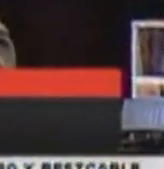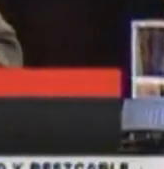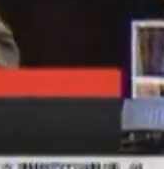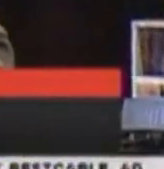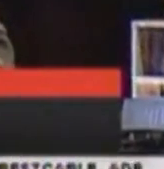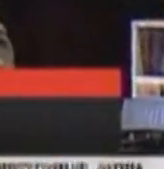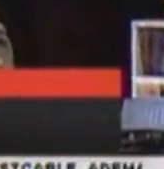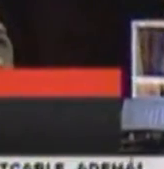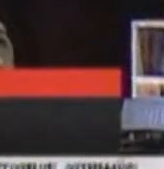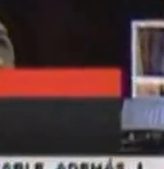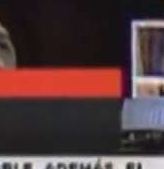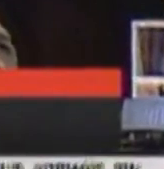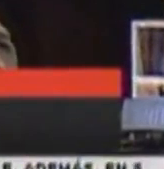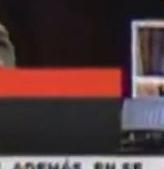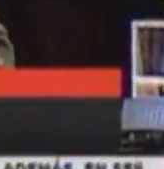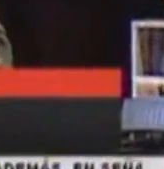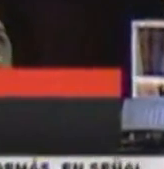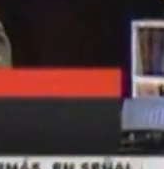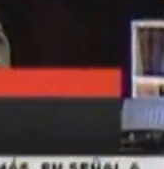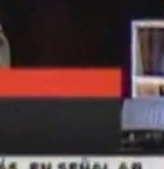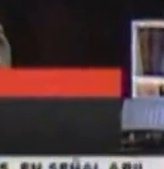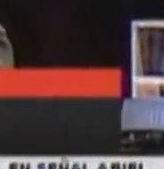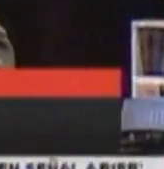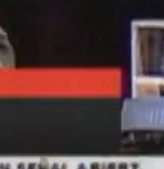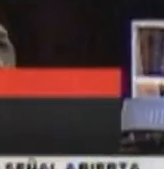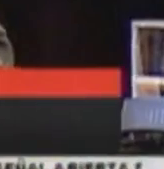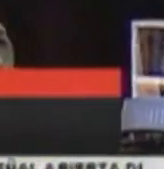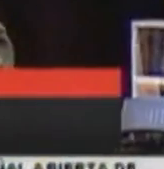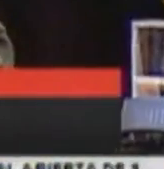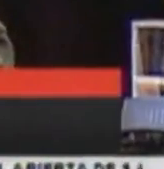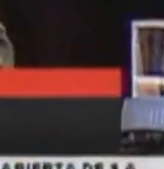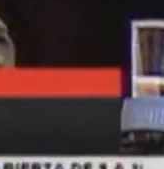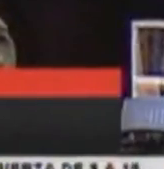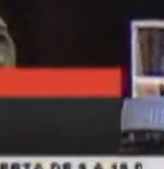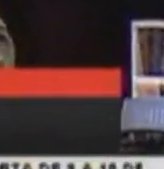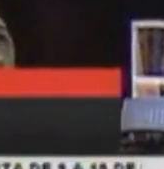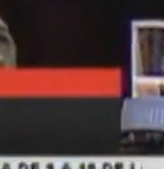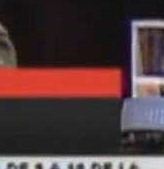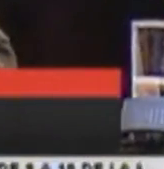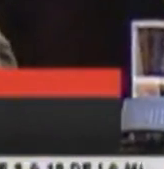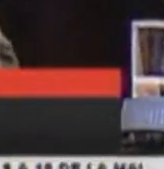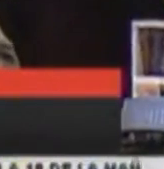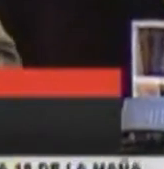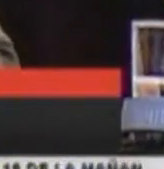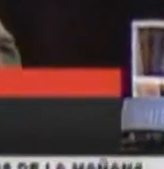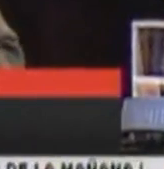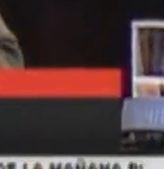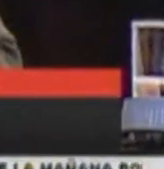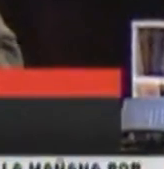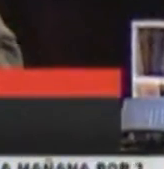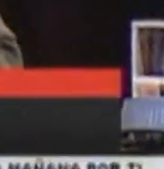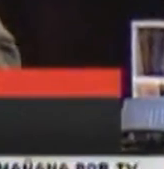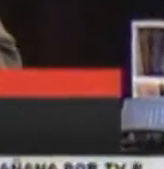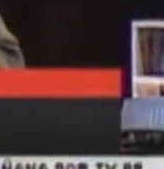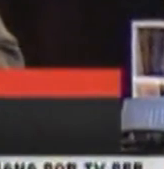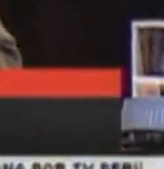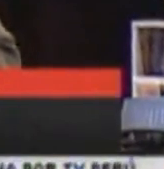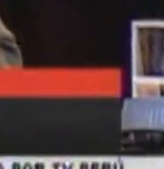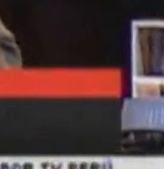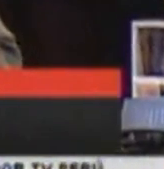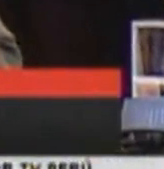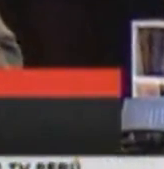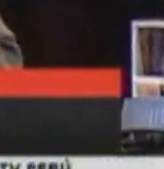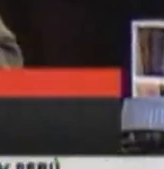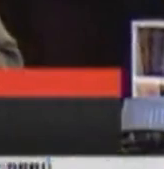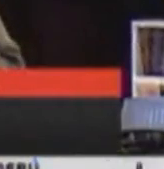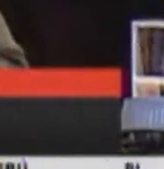¿y dónde están tus áreas de riesgo? Es cierto que se puede entregar como ya se está entregando, como ANA lo ha hecho, ¿no? Mejorar nuestra descripción de